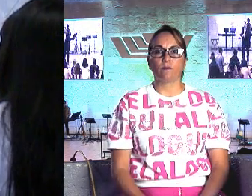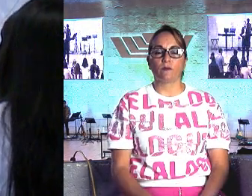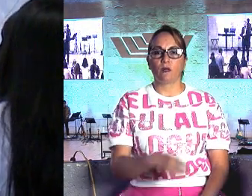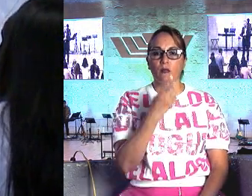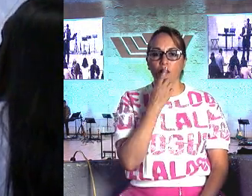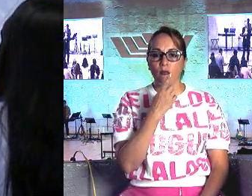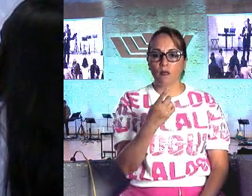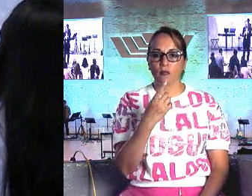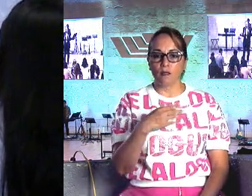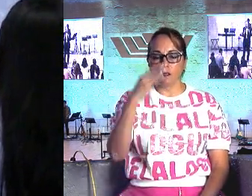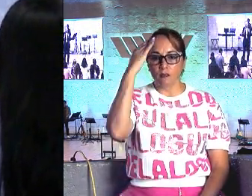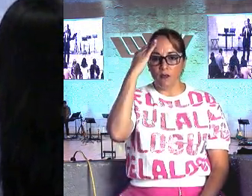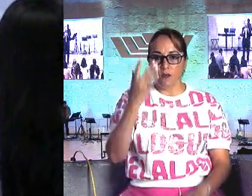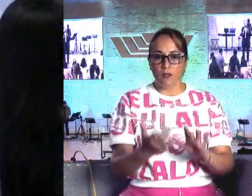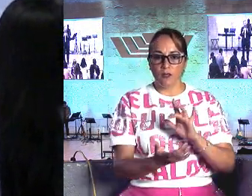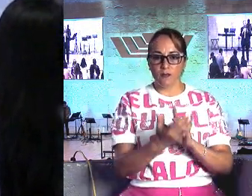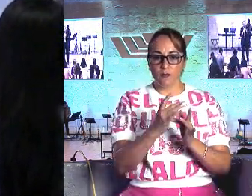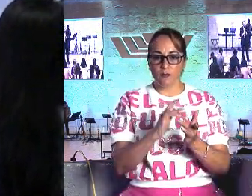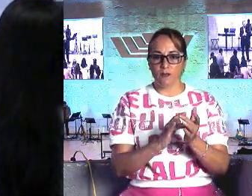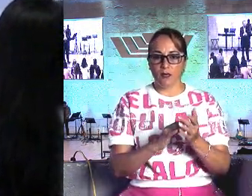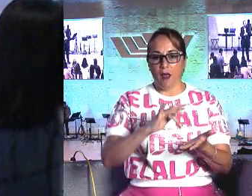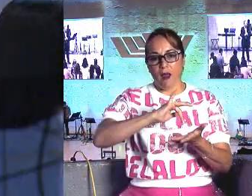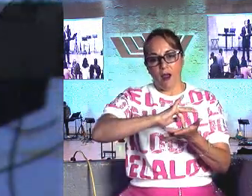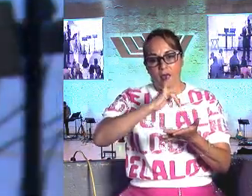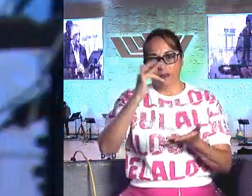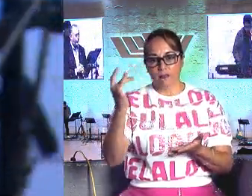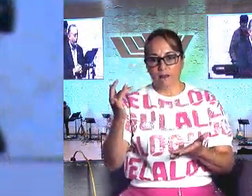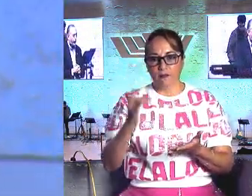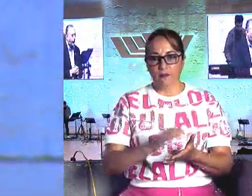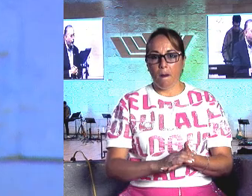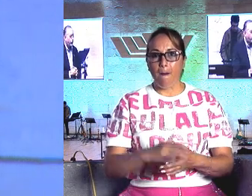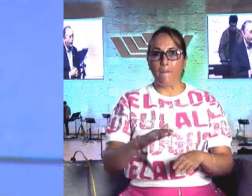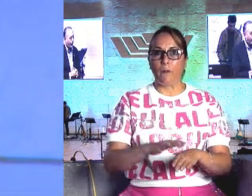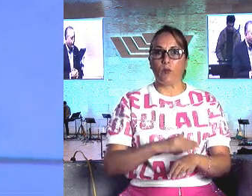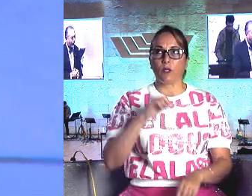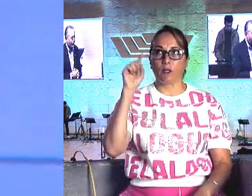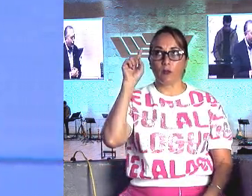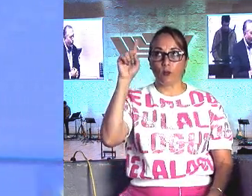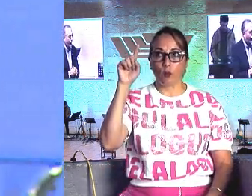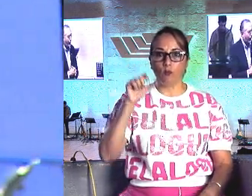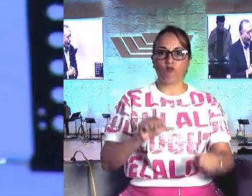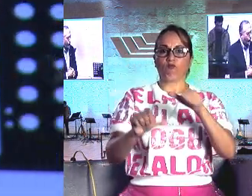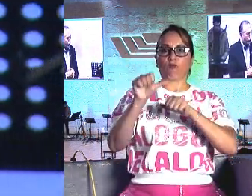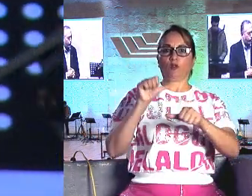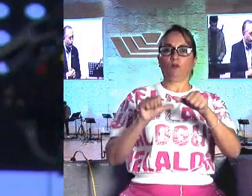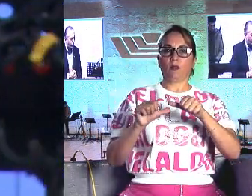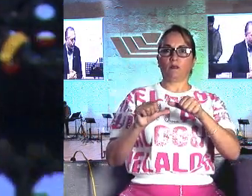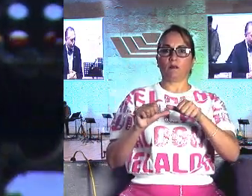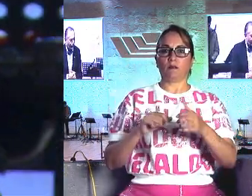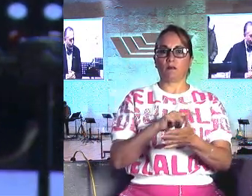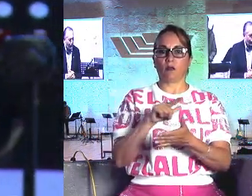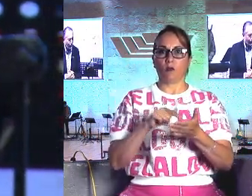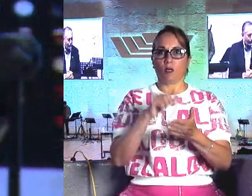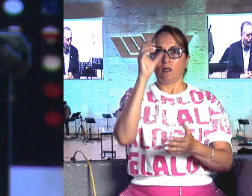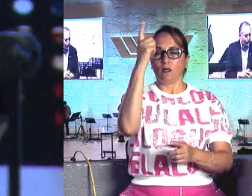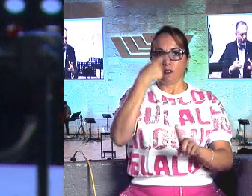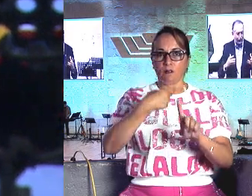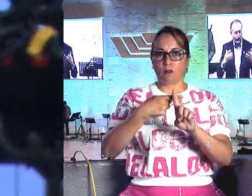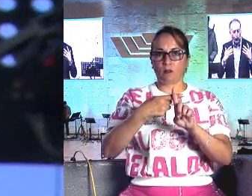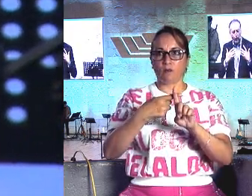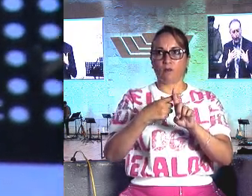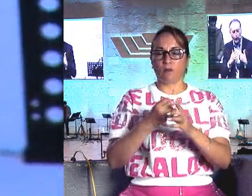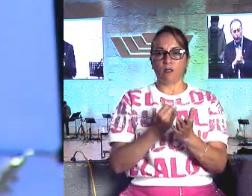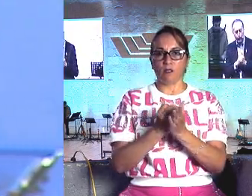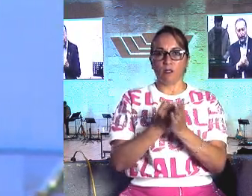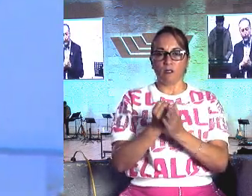en voz audible: Señor Jesús, gracias, porque tú tomaste ese lugar en la cruz, decidiste